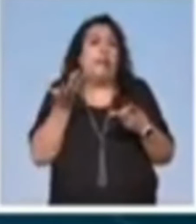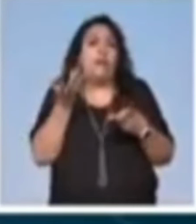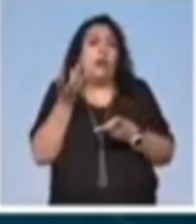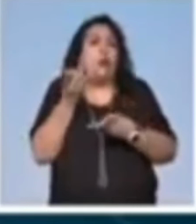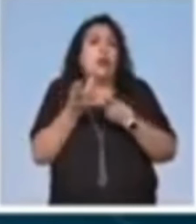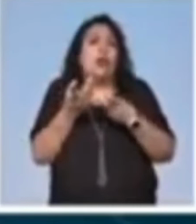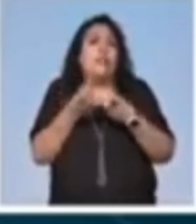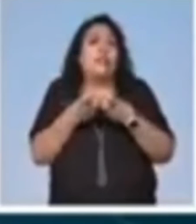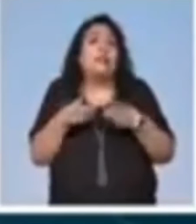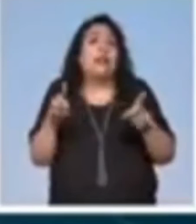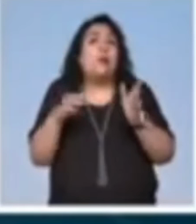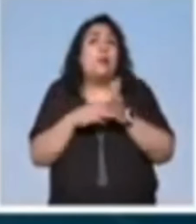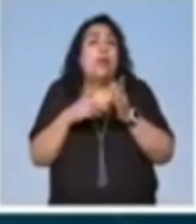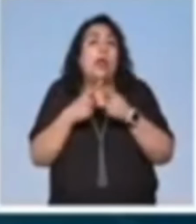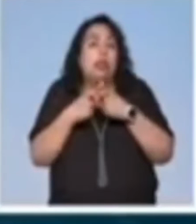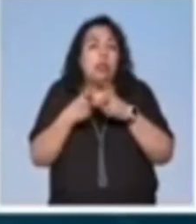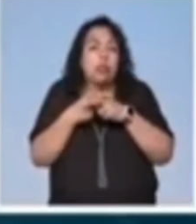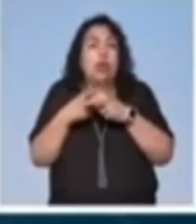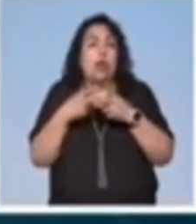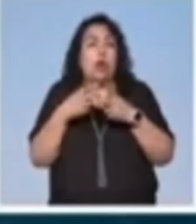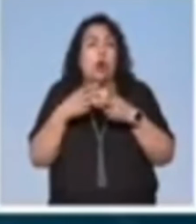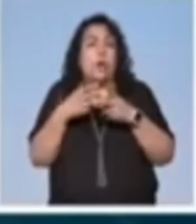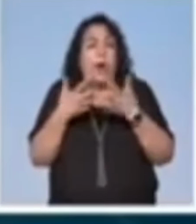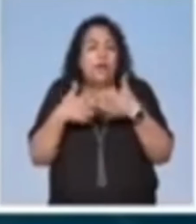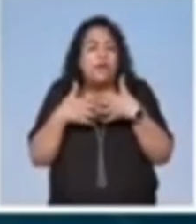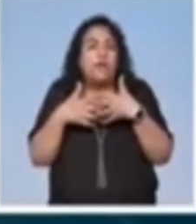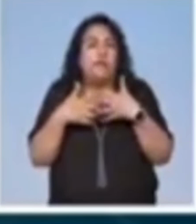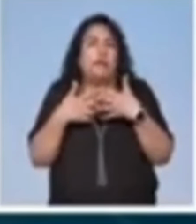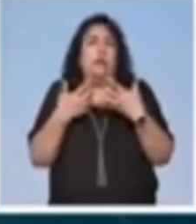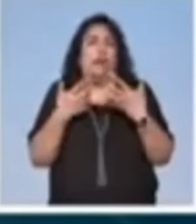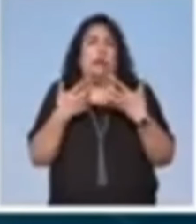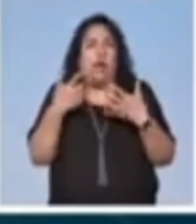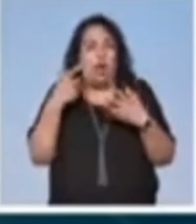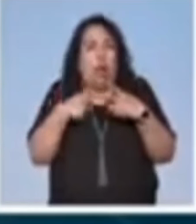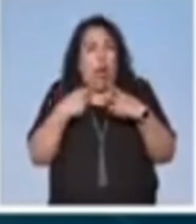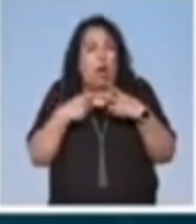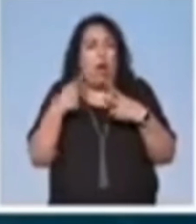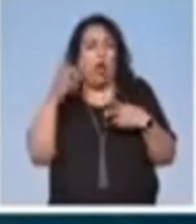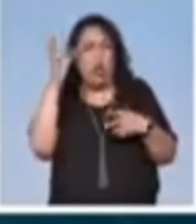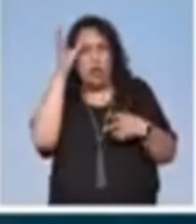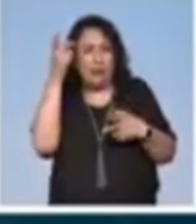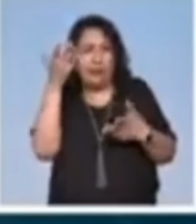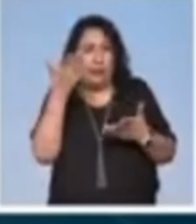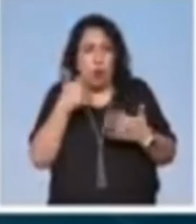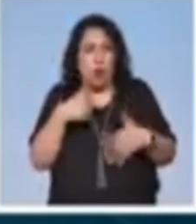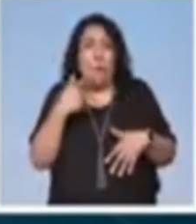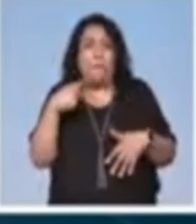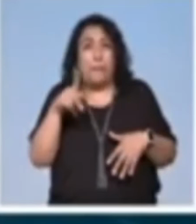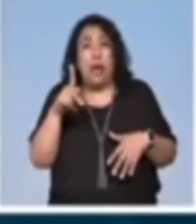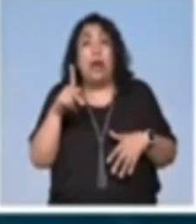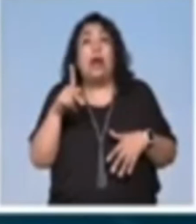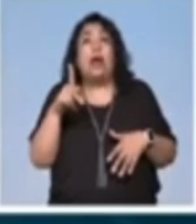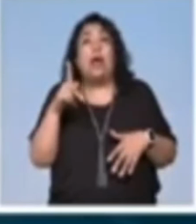fundamentalmente desarrollan modelos algorítmicos y no tienen conciencia de lo que están creando. Pero para crear